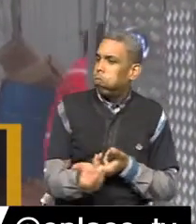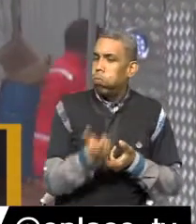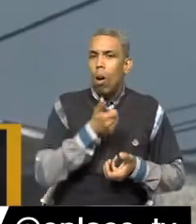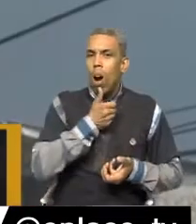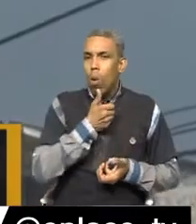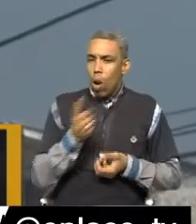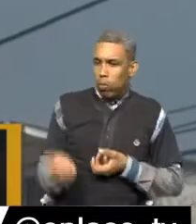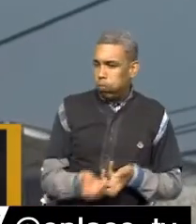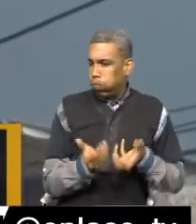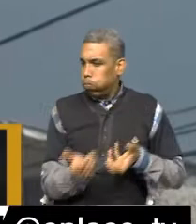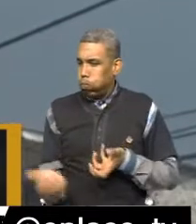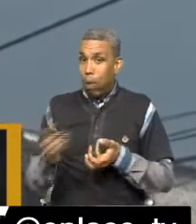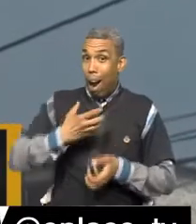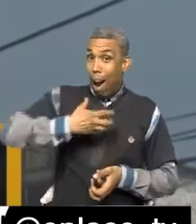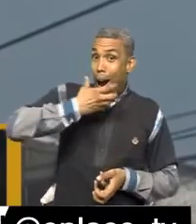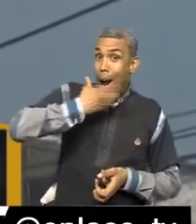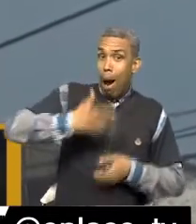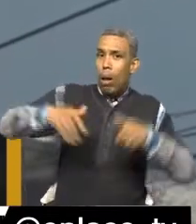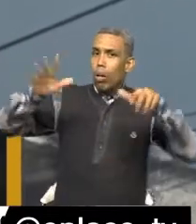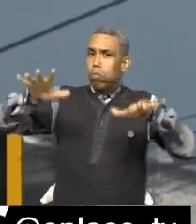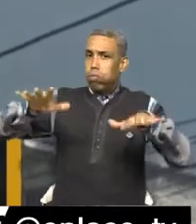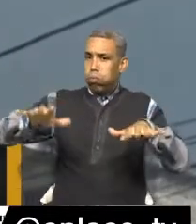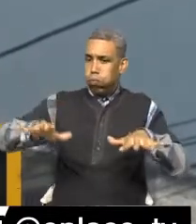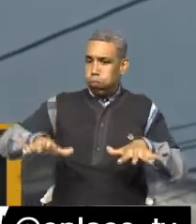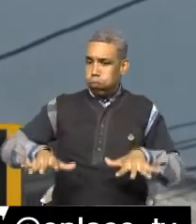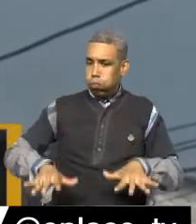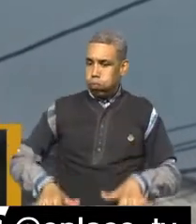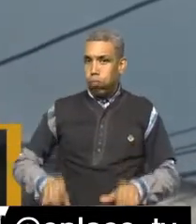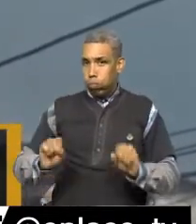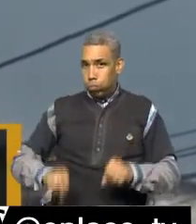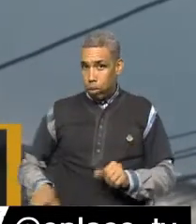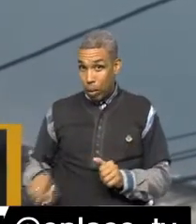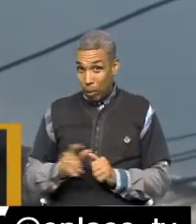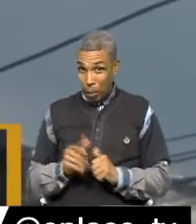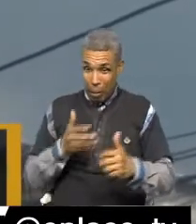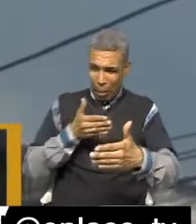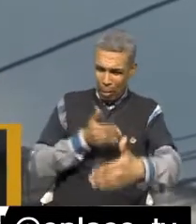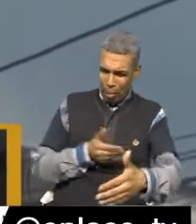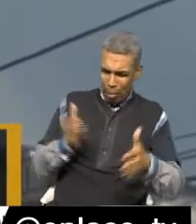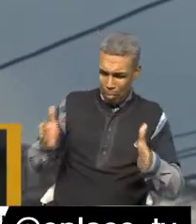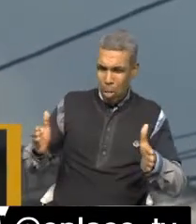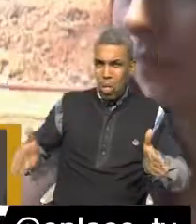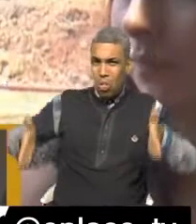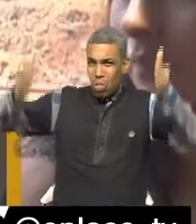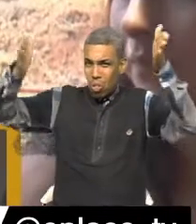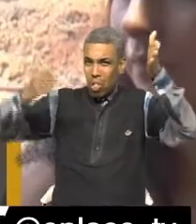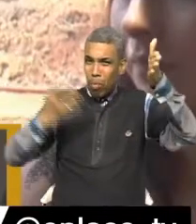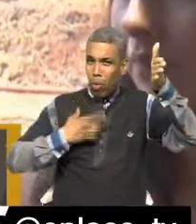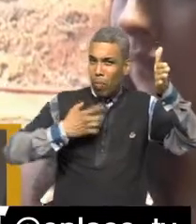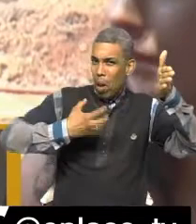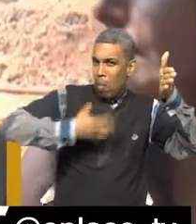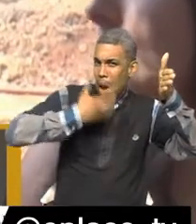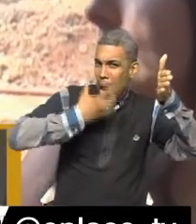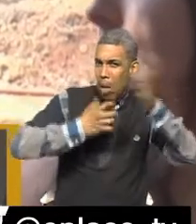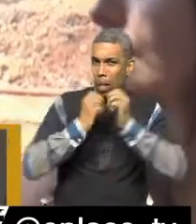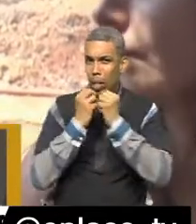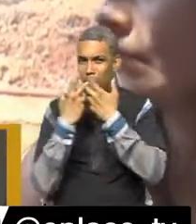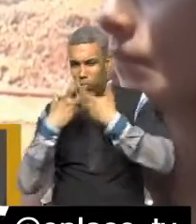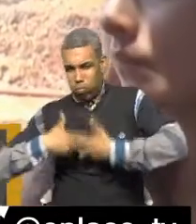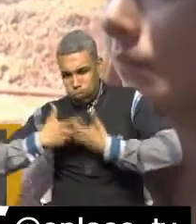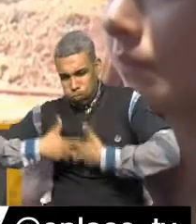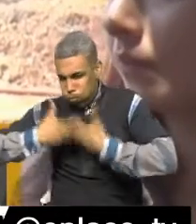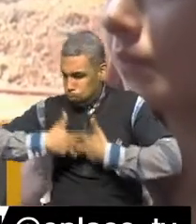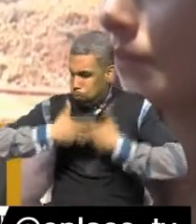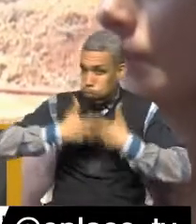donde seleccionan el café y la viruta va saliendo. De pronto algún grano o muchos granos de café no registraron